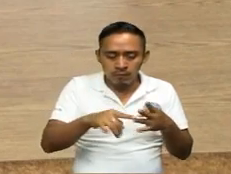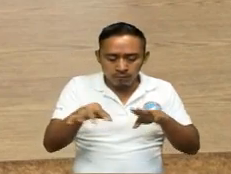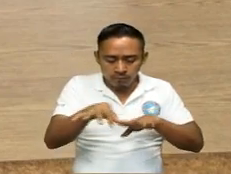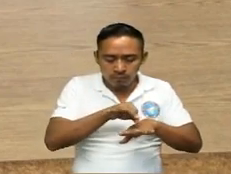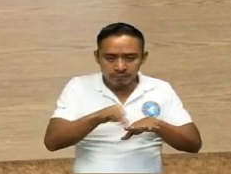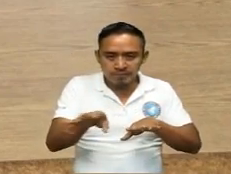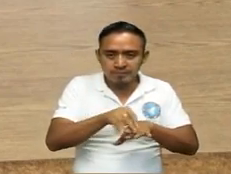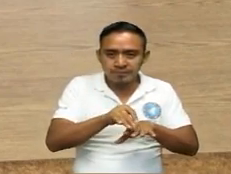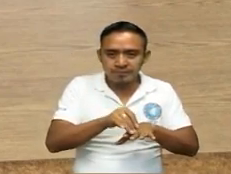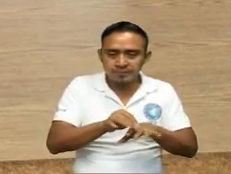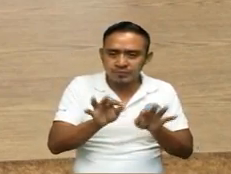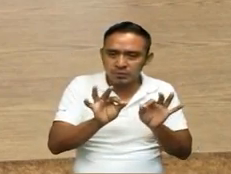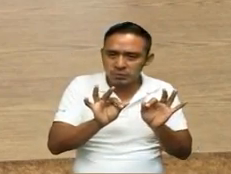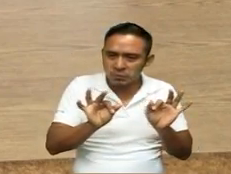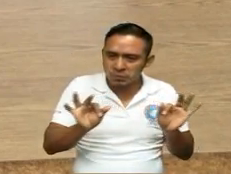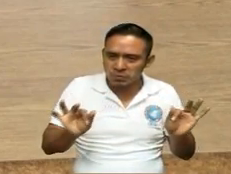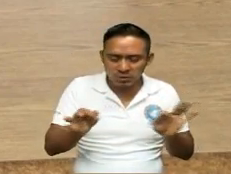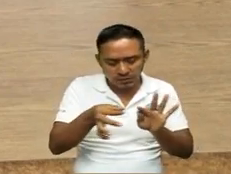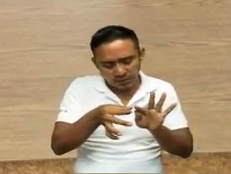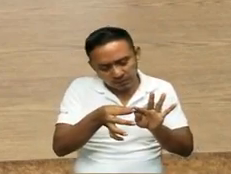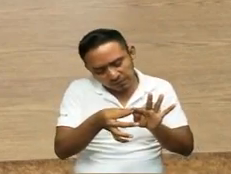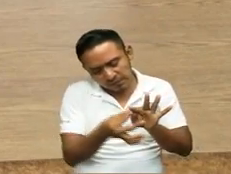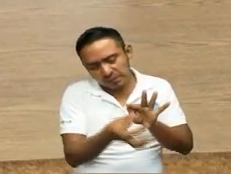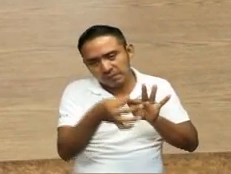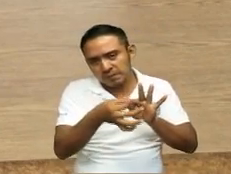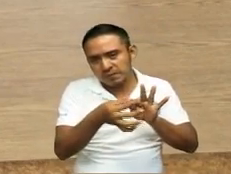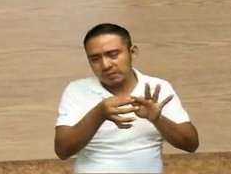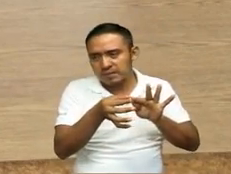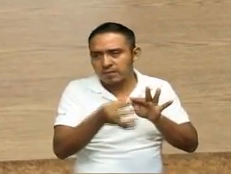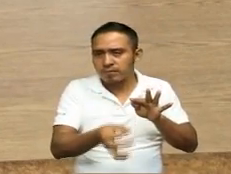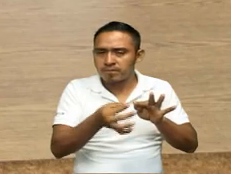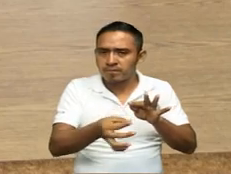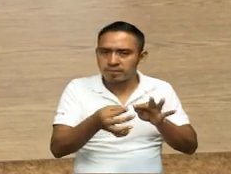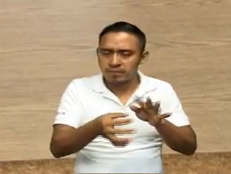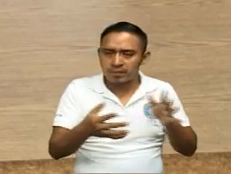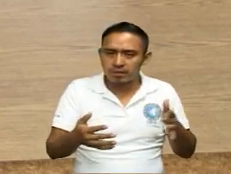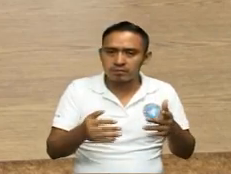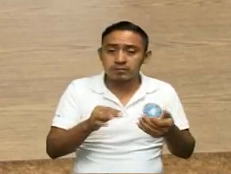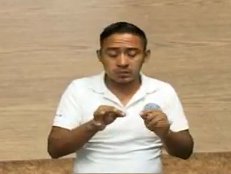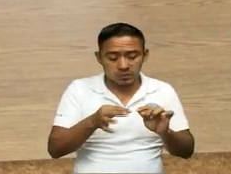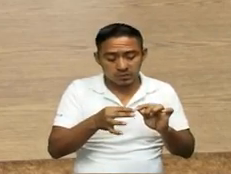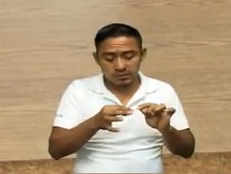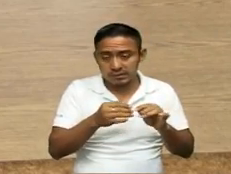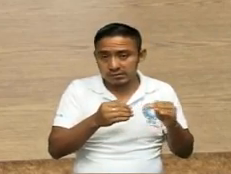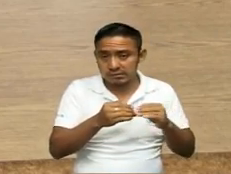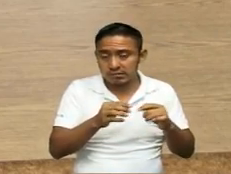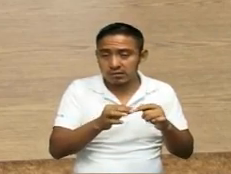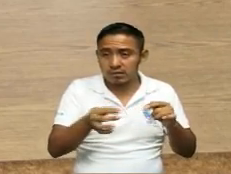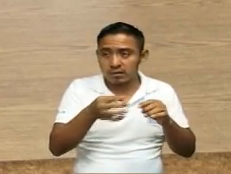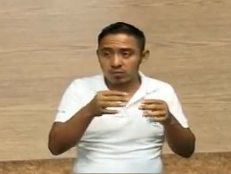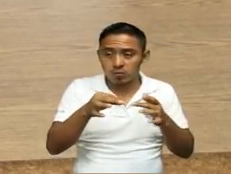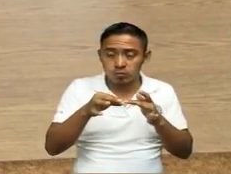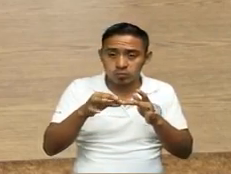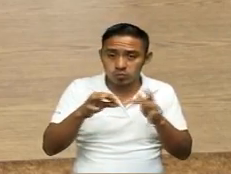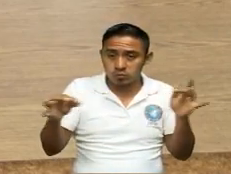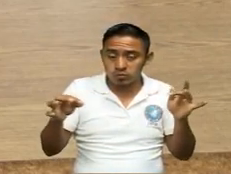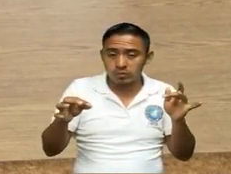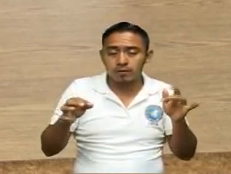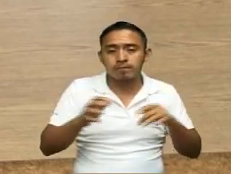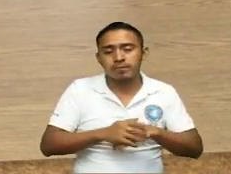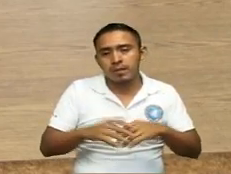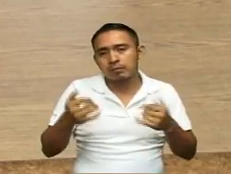se vaya poniendo delgadita y hace que se desprenda lo que es la parte proximal de la uña, de tal manera que ahí